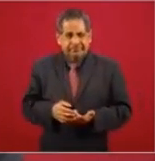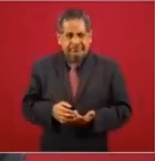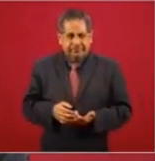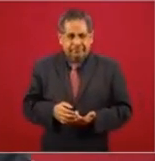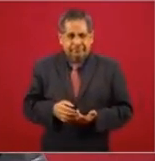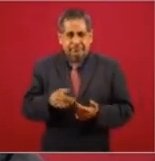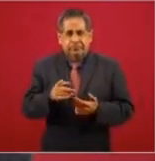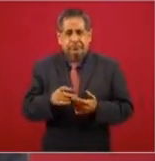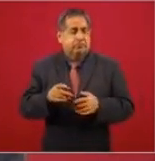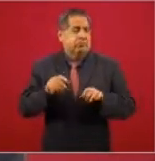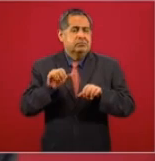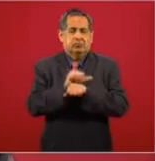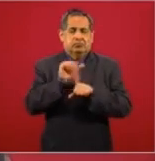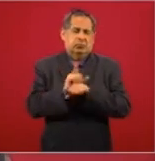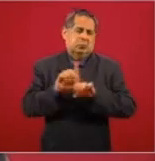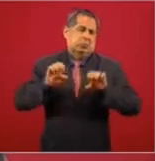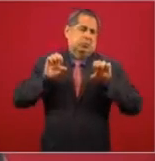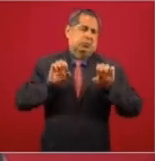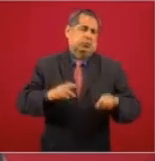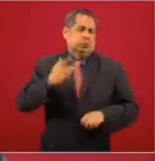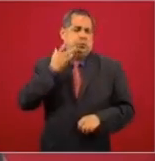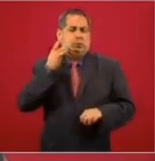y los carros,